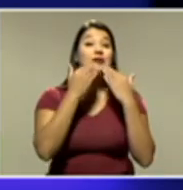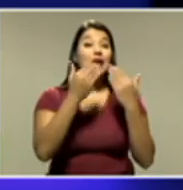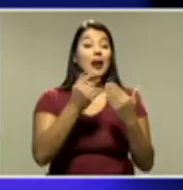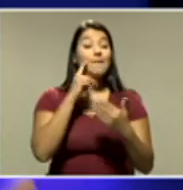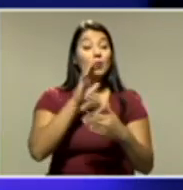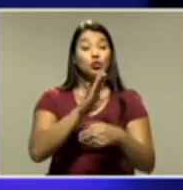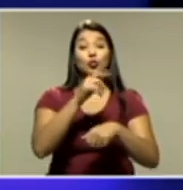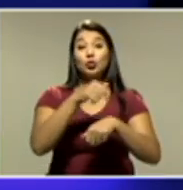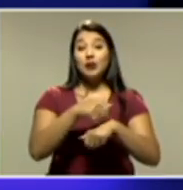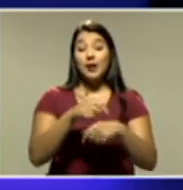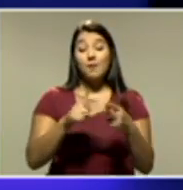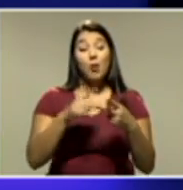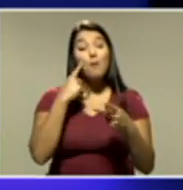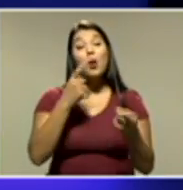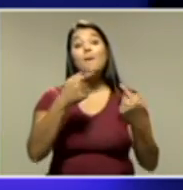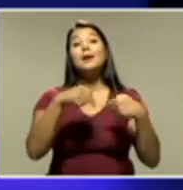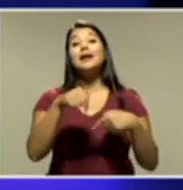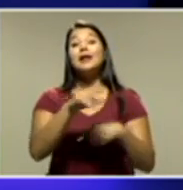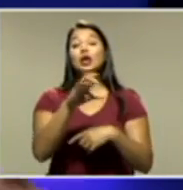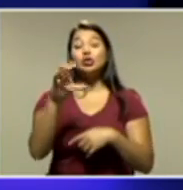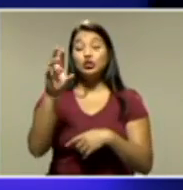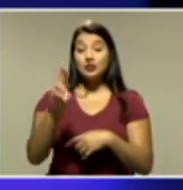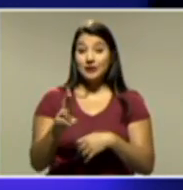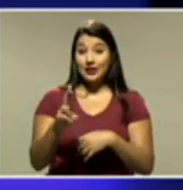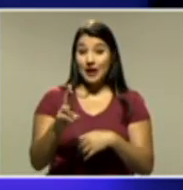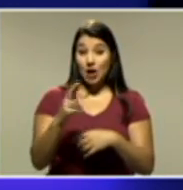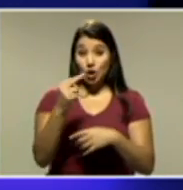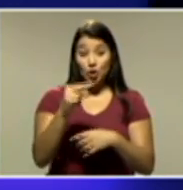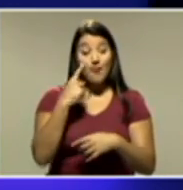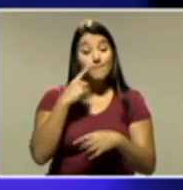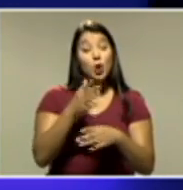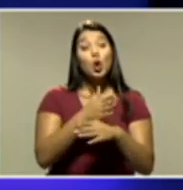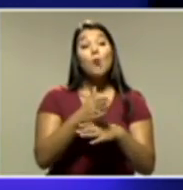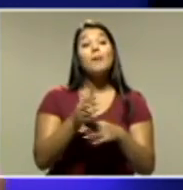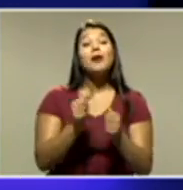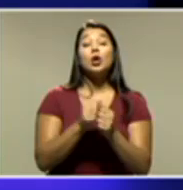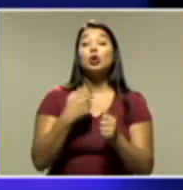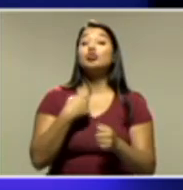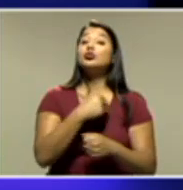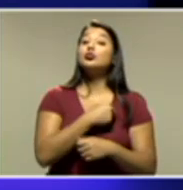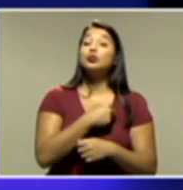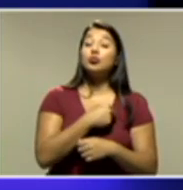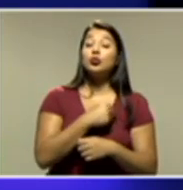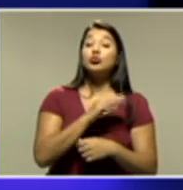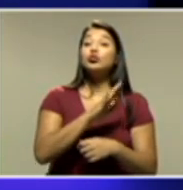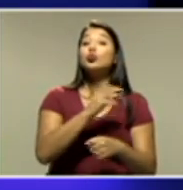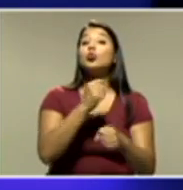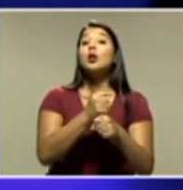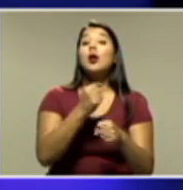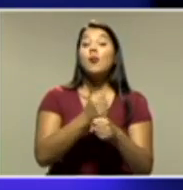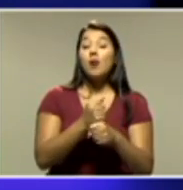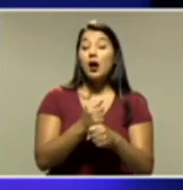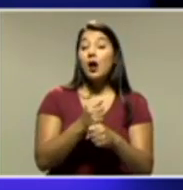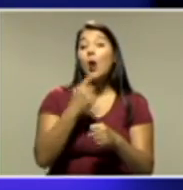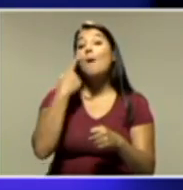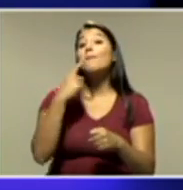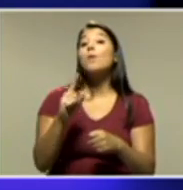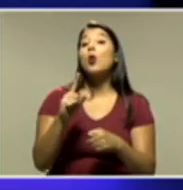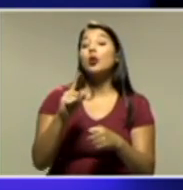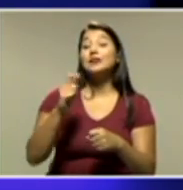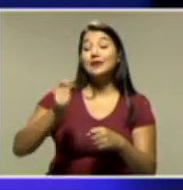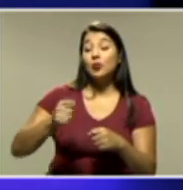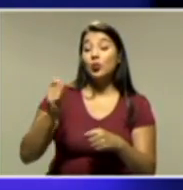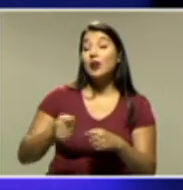por su tiempo, por venir al set de Costa Rica Noticias, por compartir con nosotros el trabajo del Tribunal Supremo de